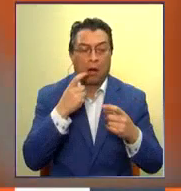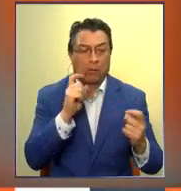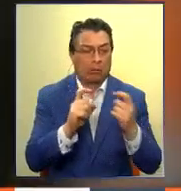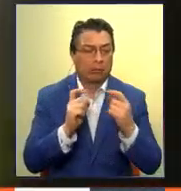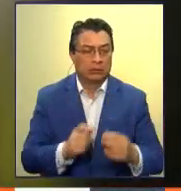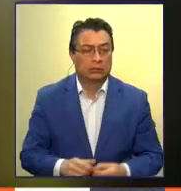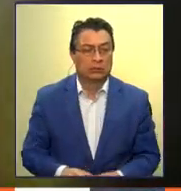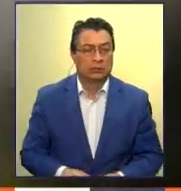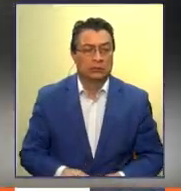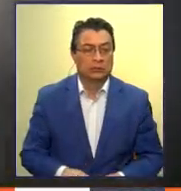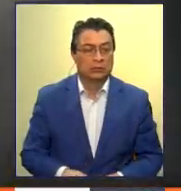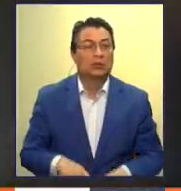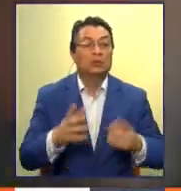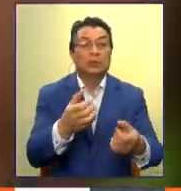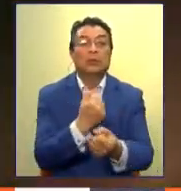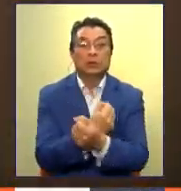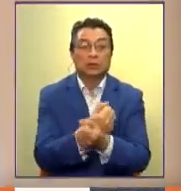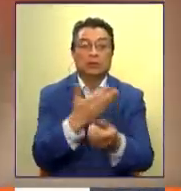¡Pase,